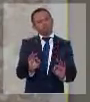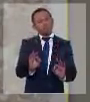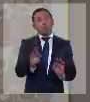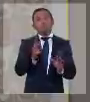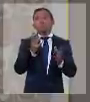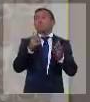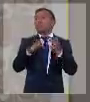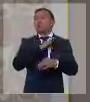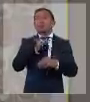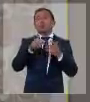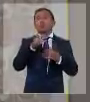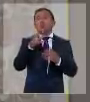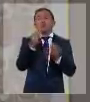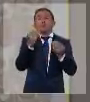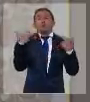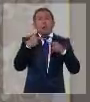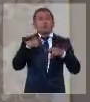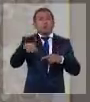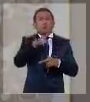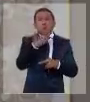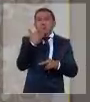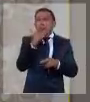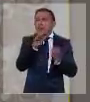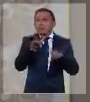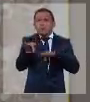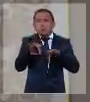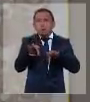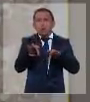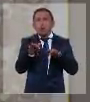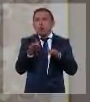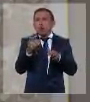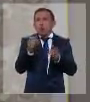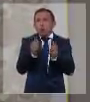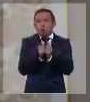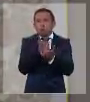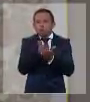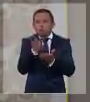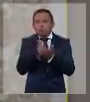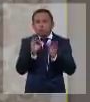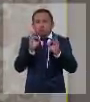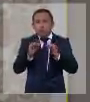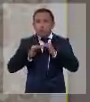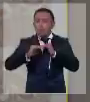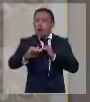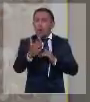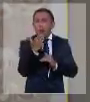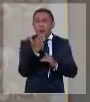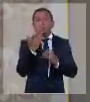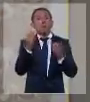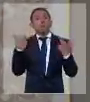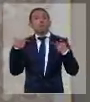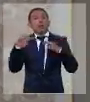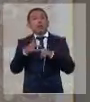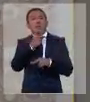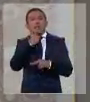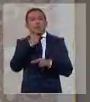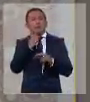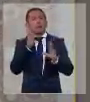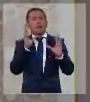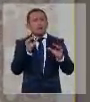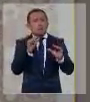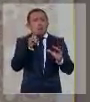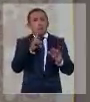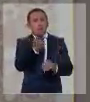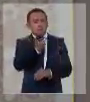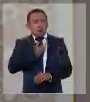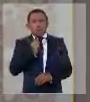estable. Existe todos los maestros de inglés que no tienen un salario digno. Entonces, ¿cómo podemos avanzar en eso? El